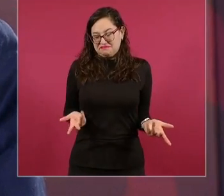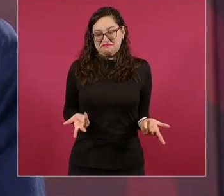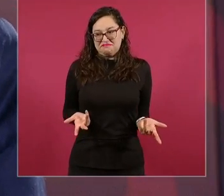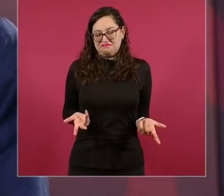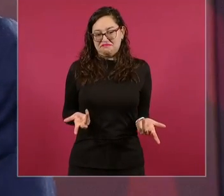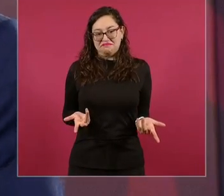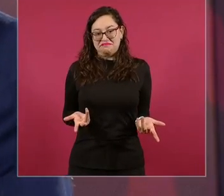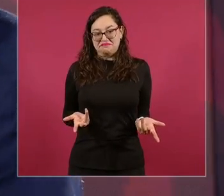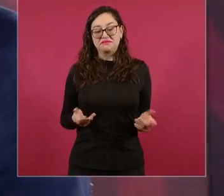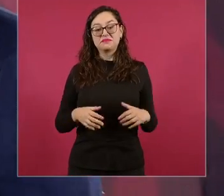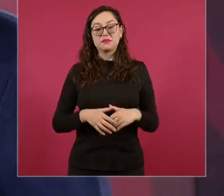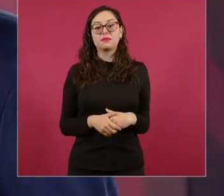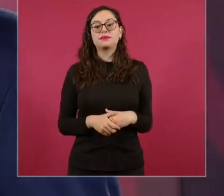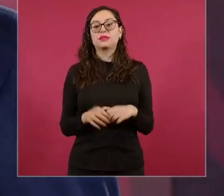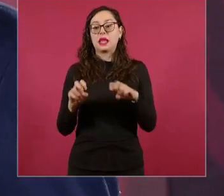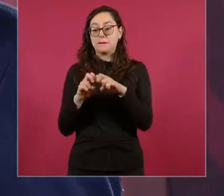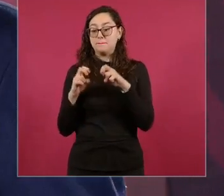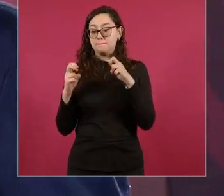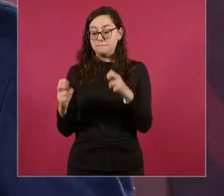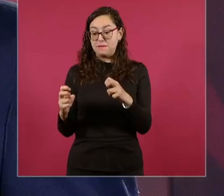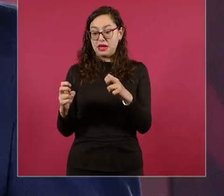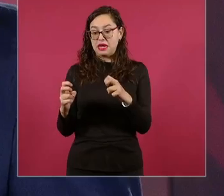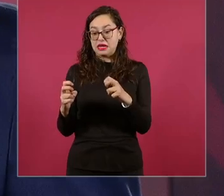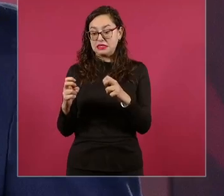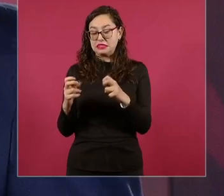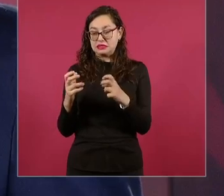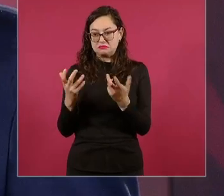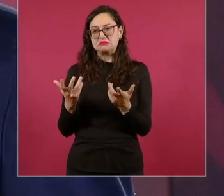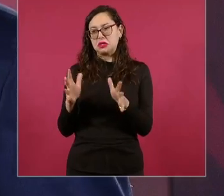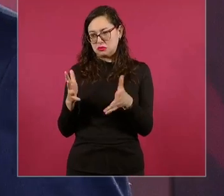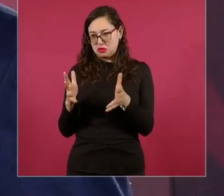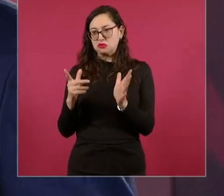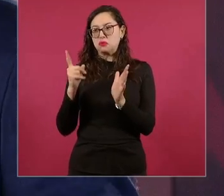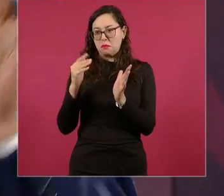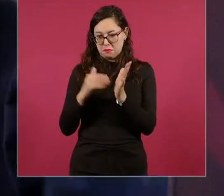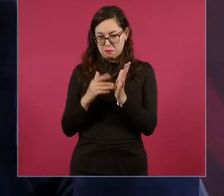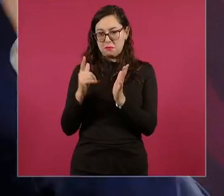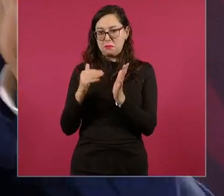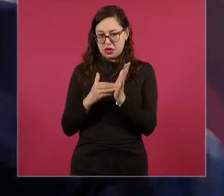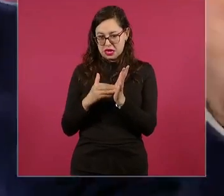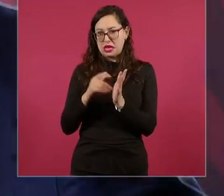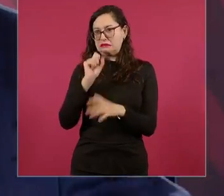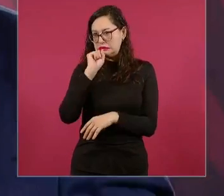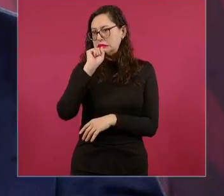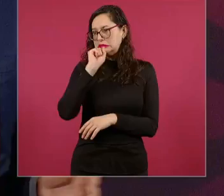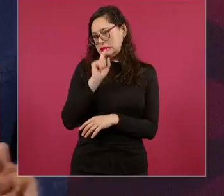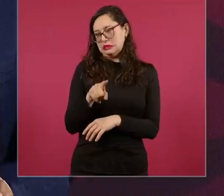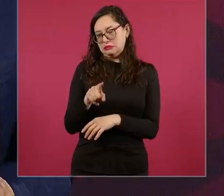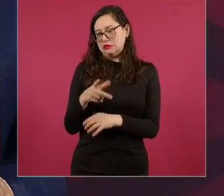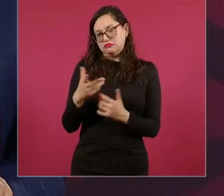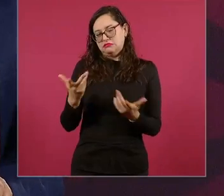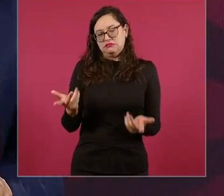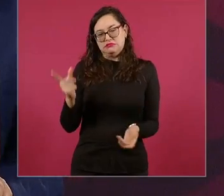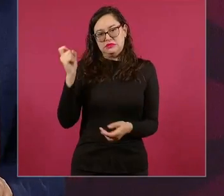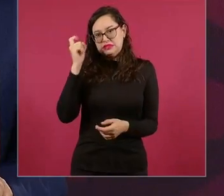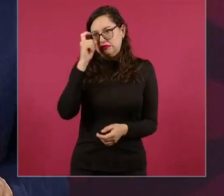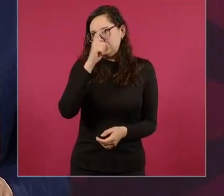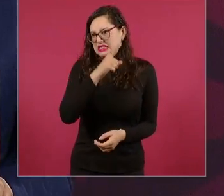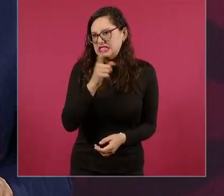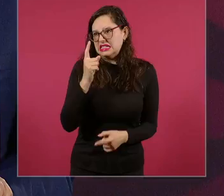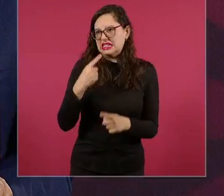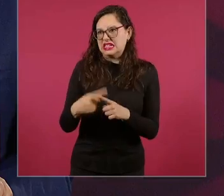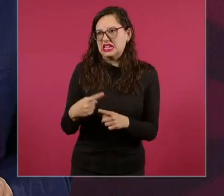Y los magistrados también como mil, y es difícil que alguien sepa de diez.